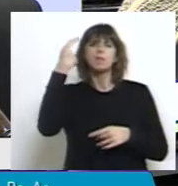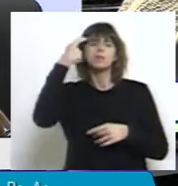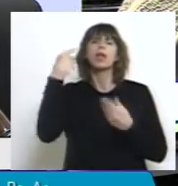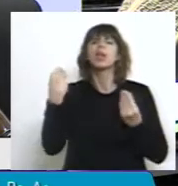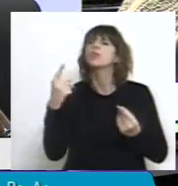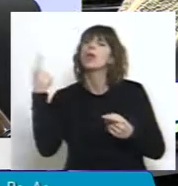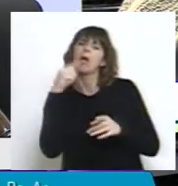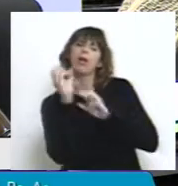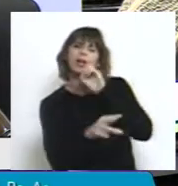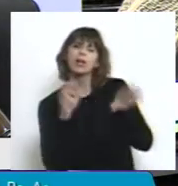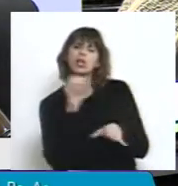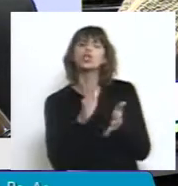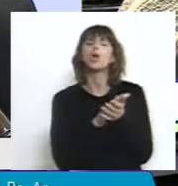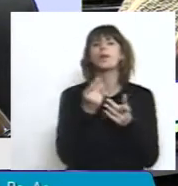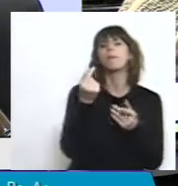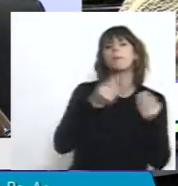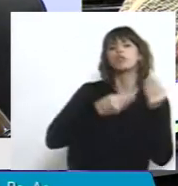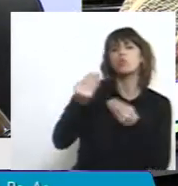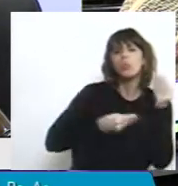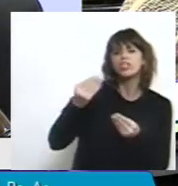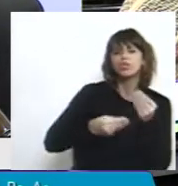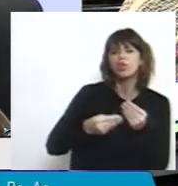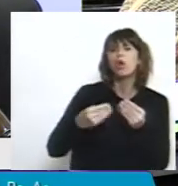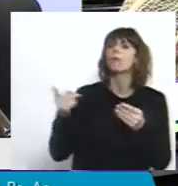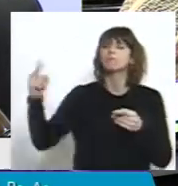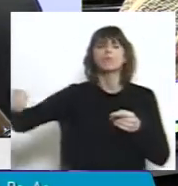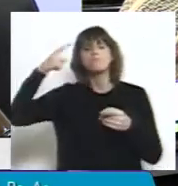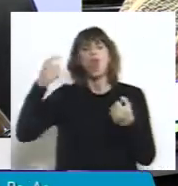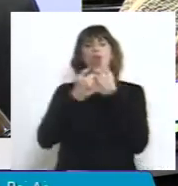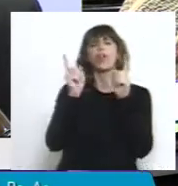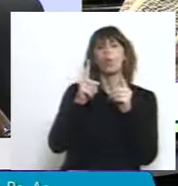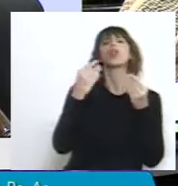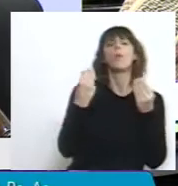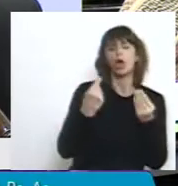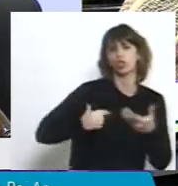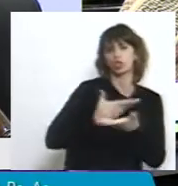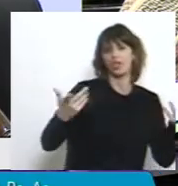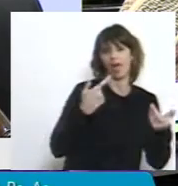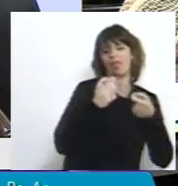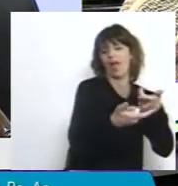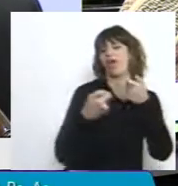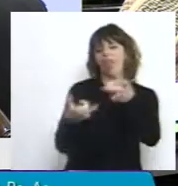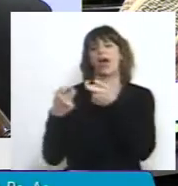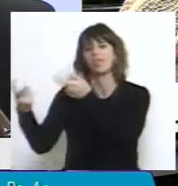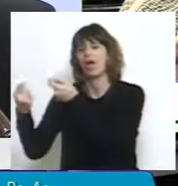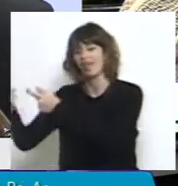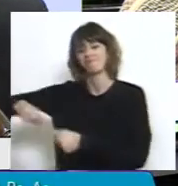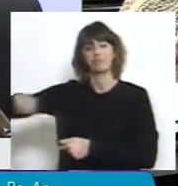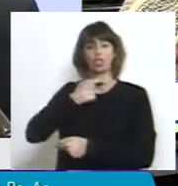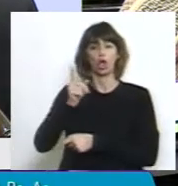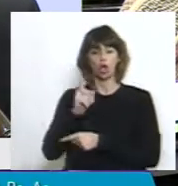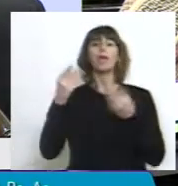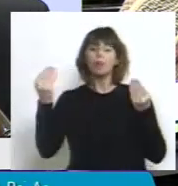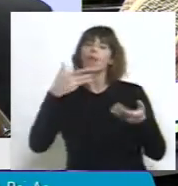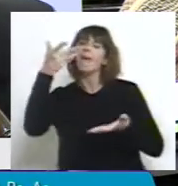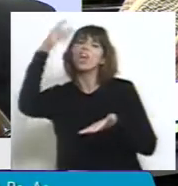alto grado de inversión social que este presupuesto tiene. Habría que preguntarse. Porque cuando se plantean recortes, cuando